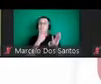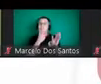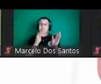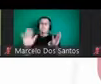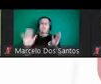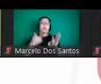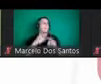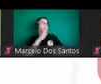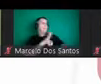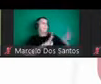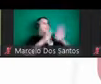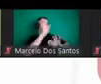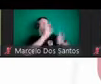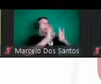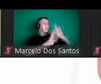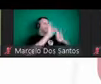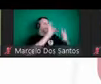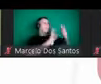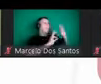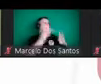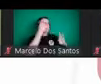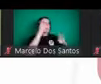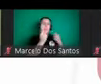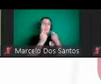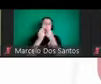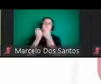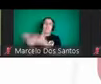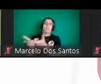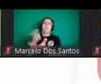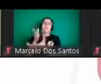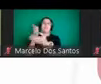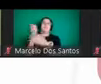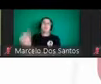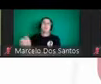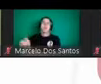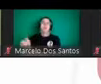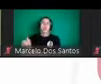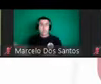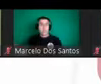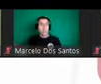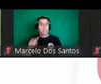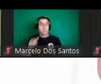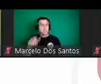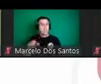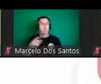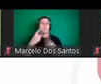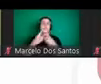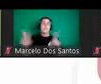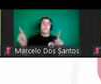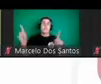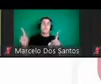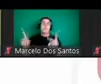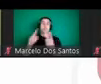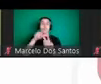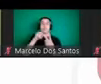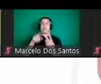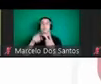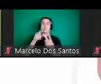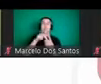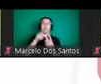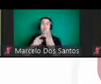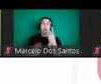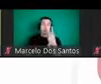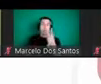en relación a una necesidad concreta. Es un recurso, una relación, interacción proporcionada por personas, ¿verdad? Entonces